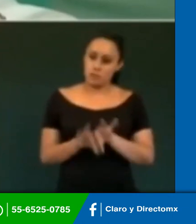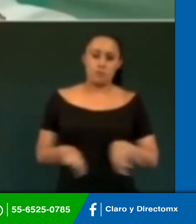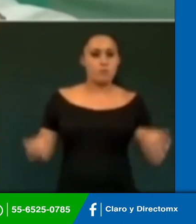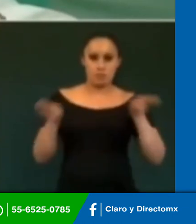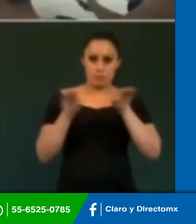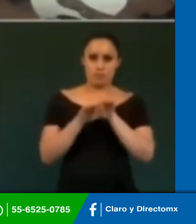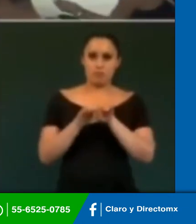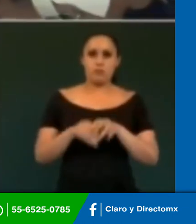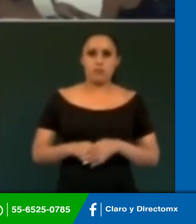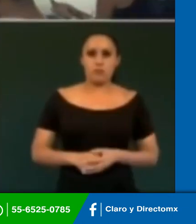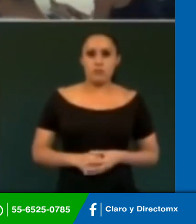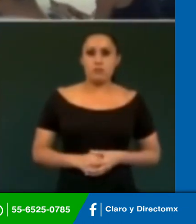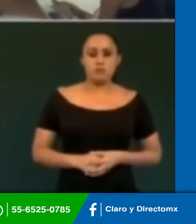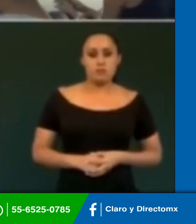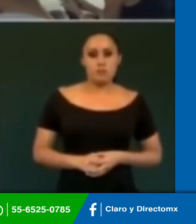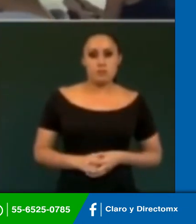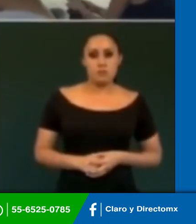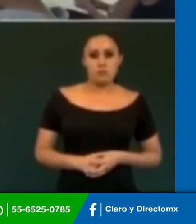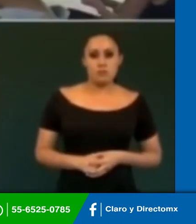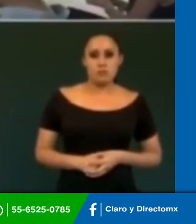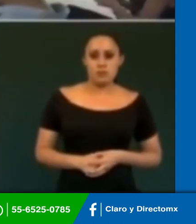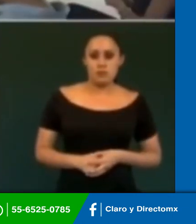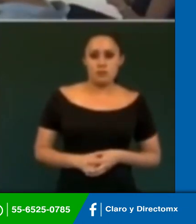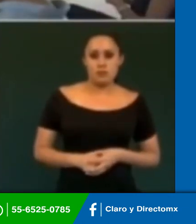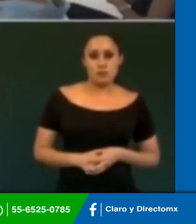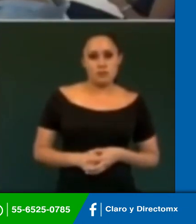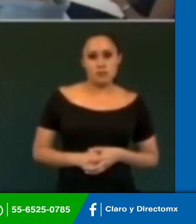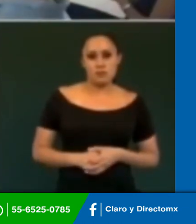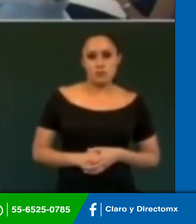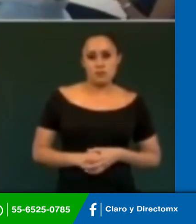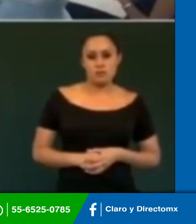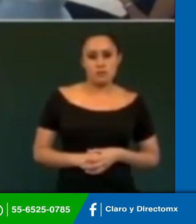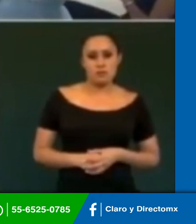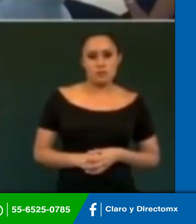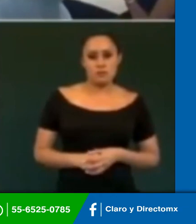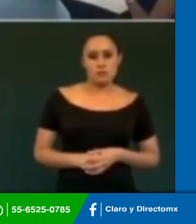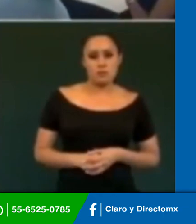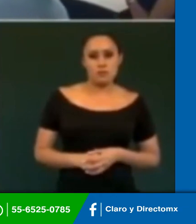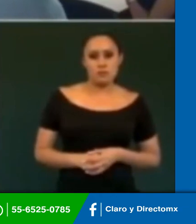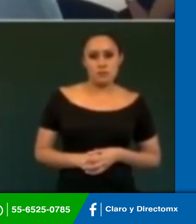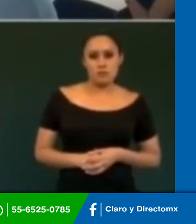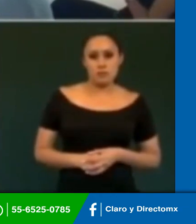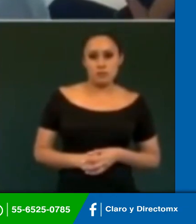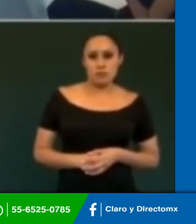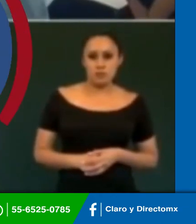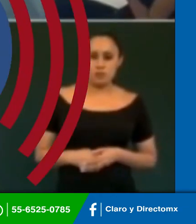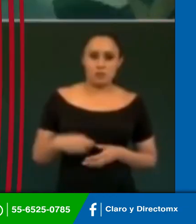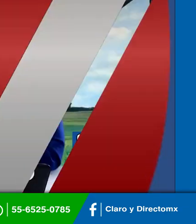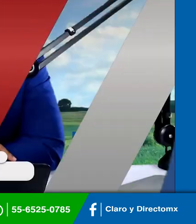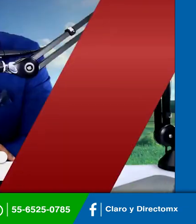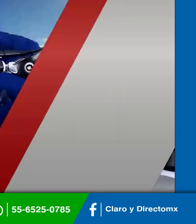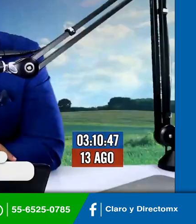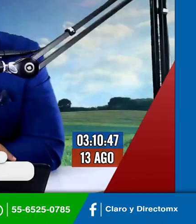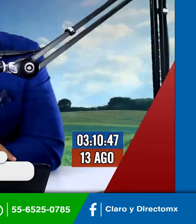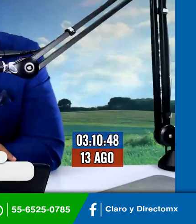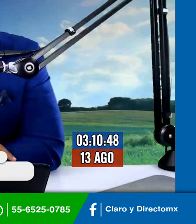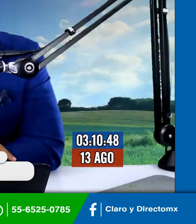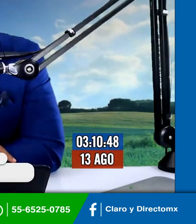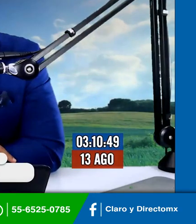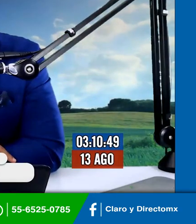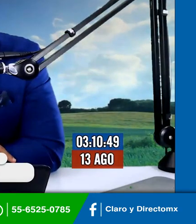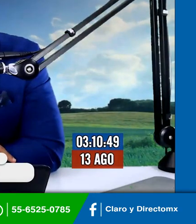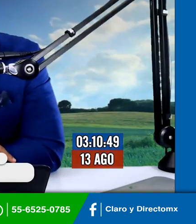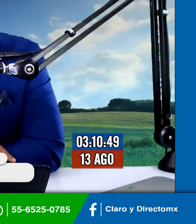solamente la percepción, claro, cuando se desconoce, es el caso a menos de un servidor, lo que se está traduciendo en